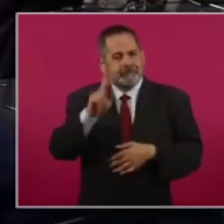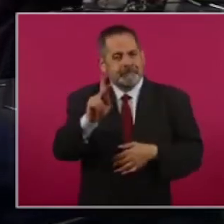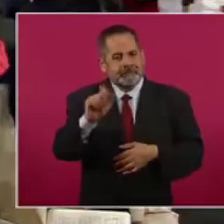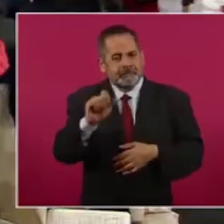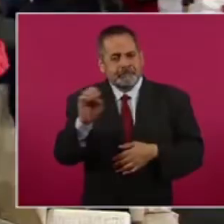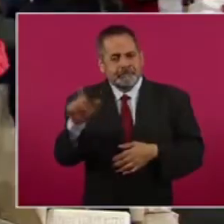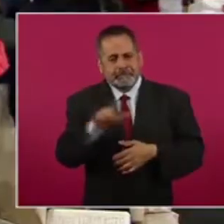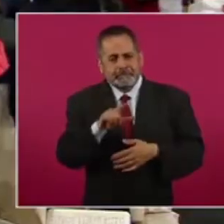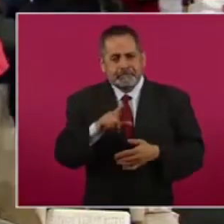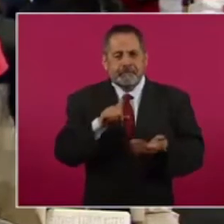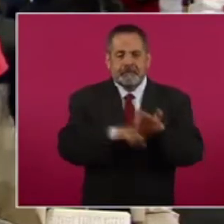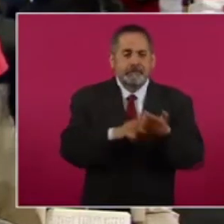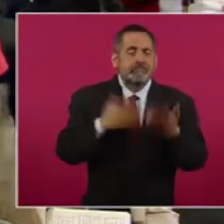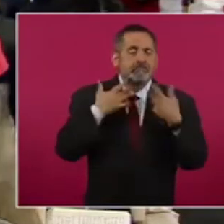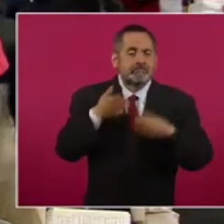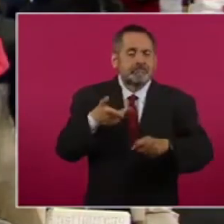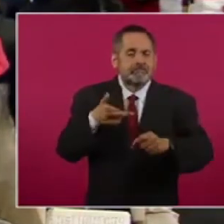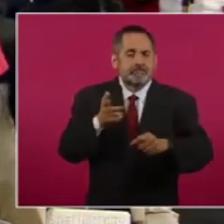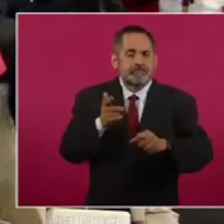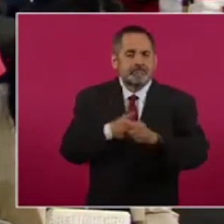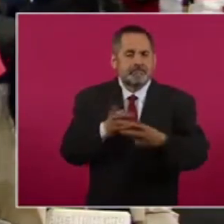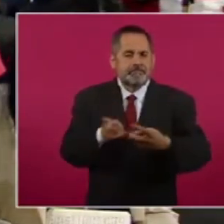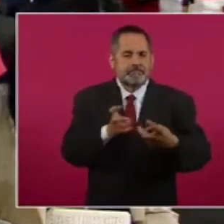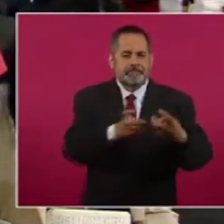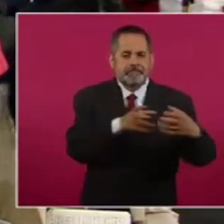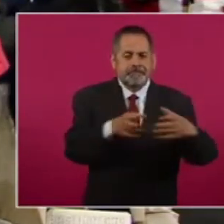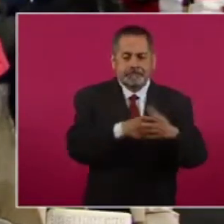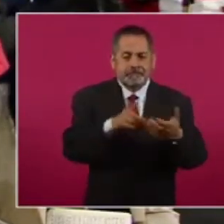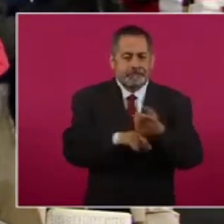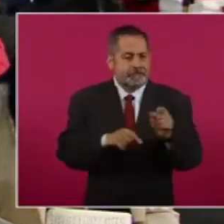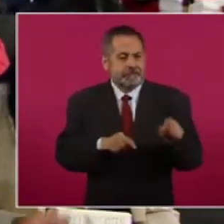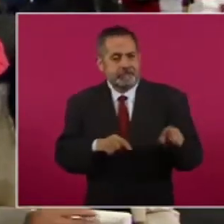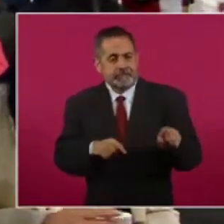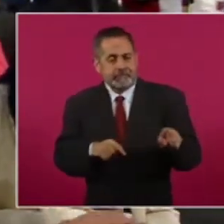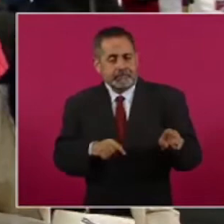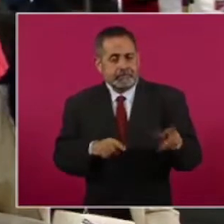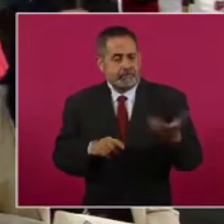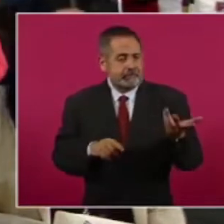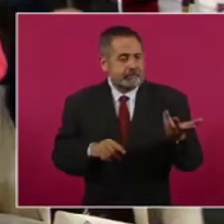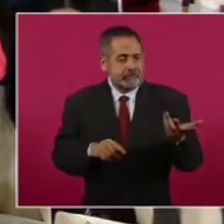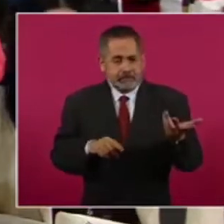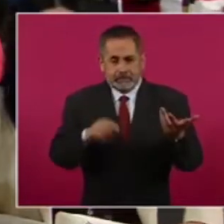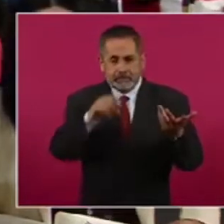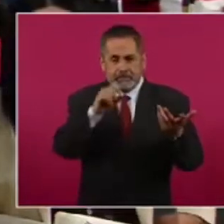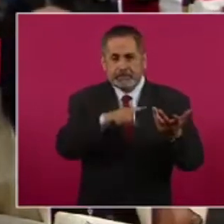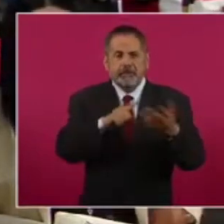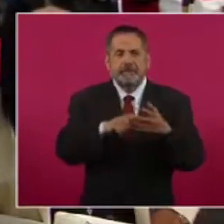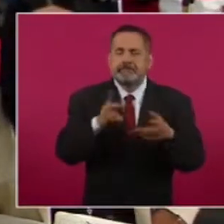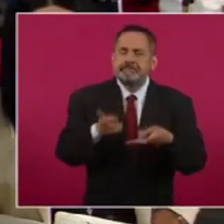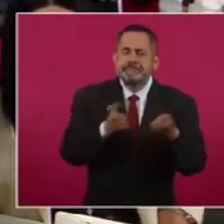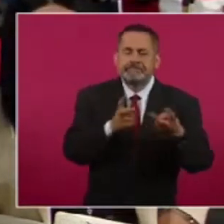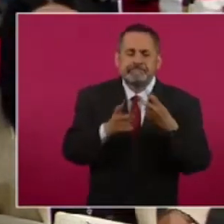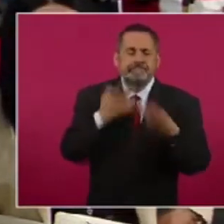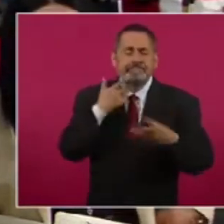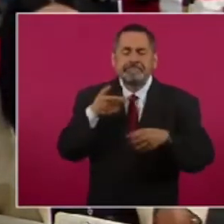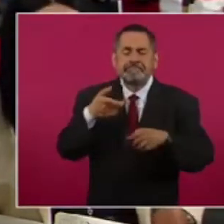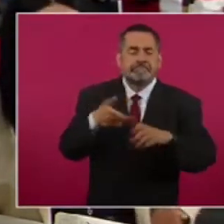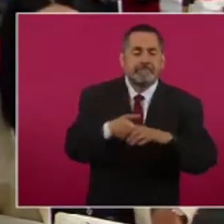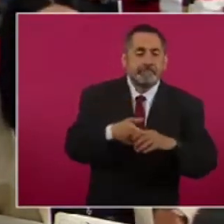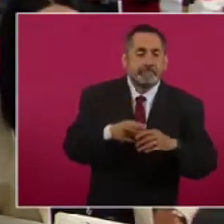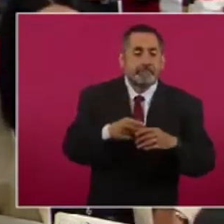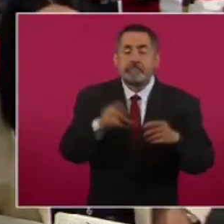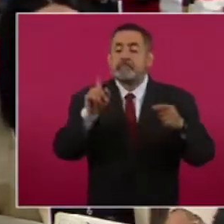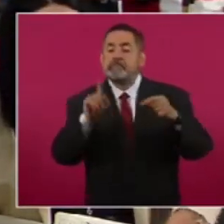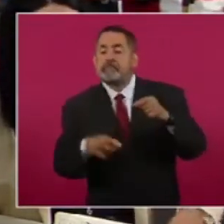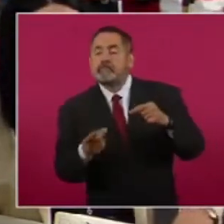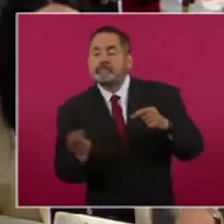porque había arriba un gran robo, pero mejor echarle la culpa a los huachicoleros, ¿no?, que robaban los ductos con pequeñas tomas, y así justificaban